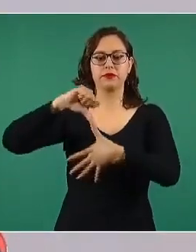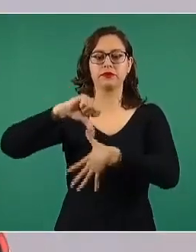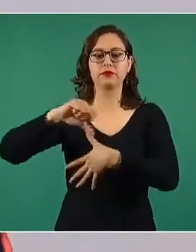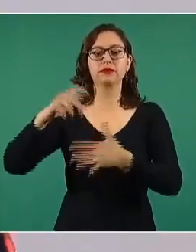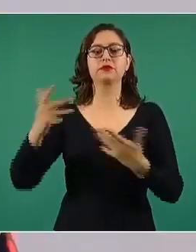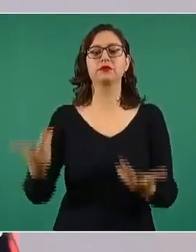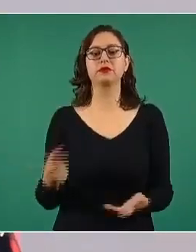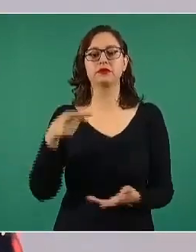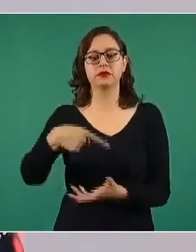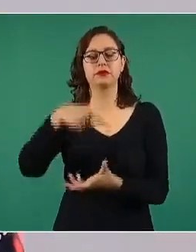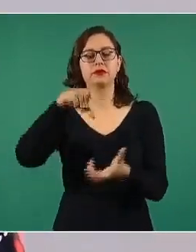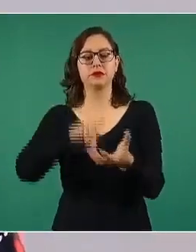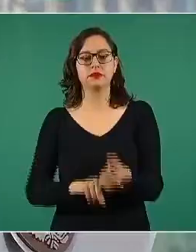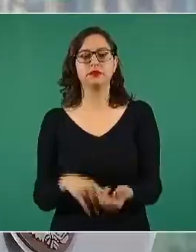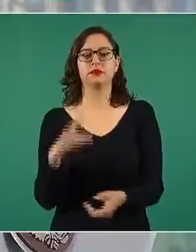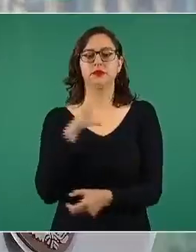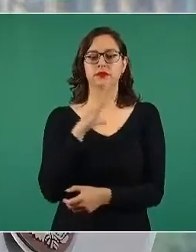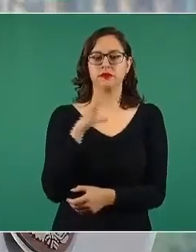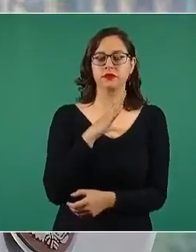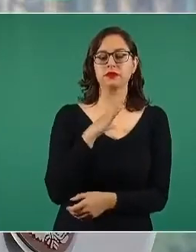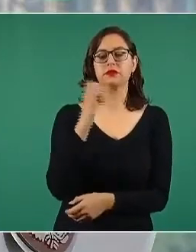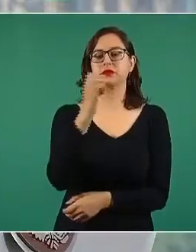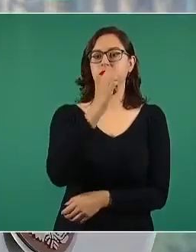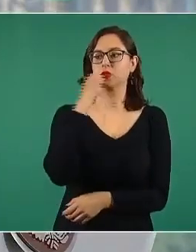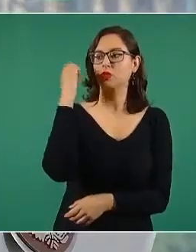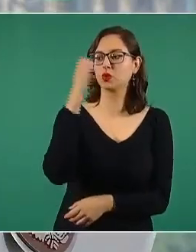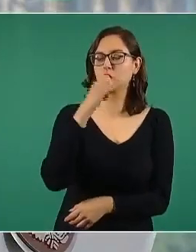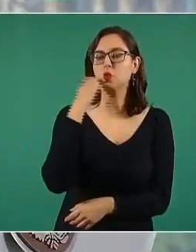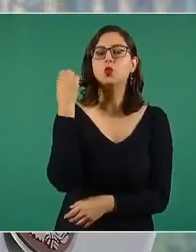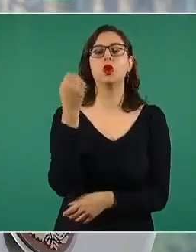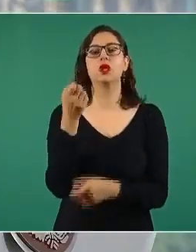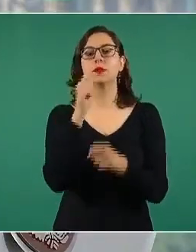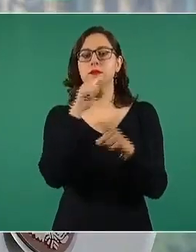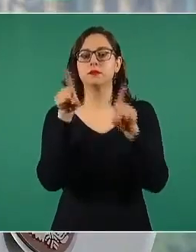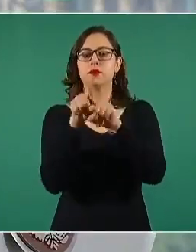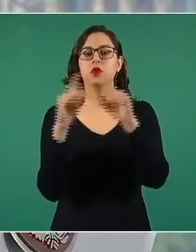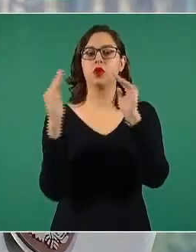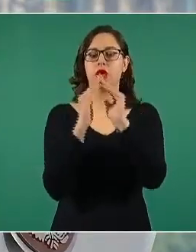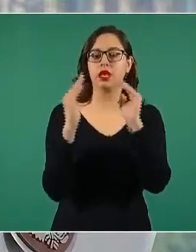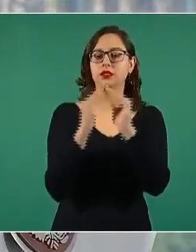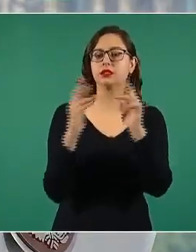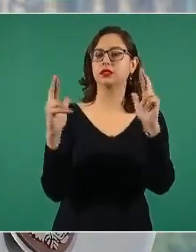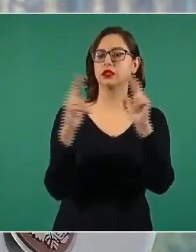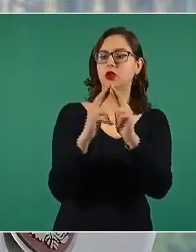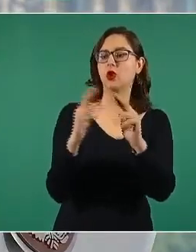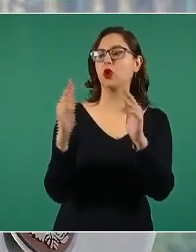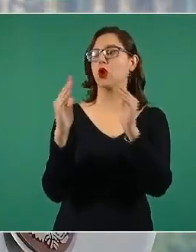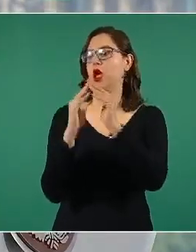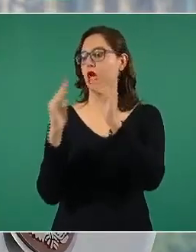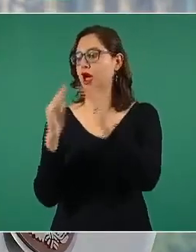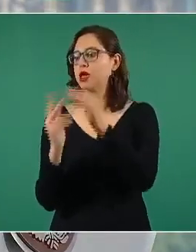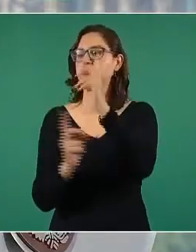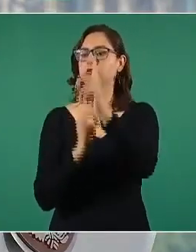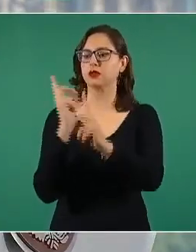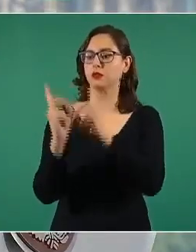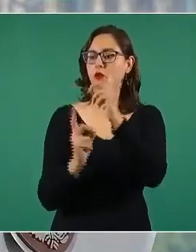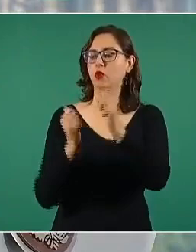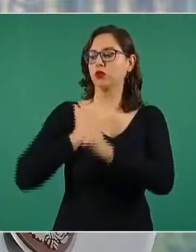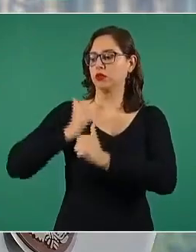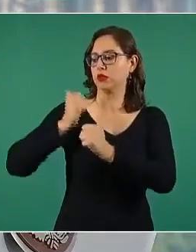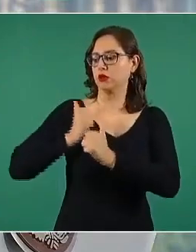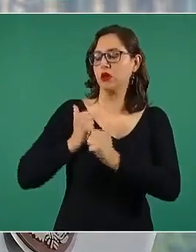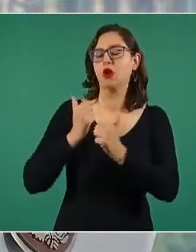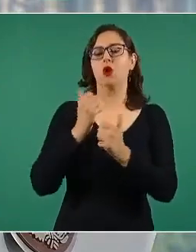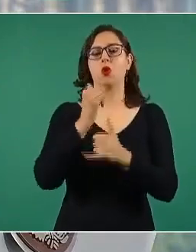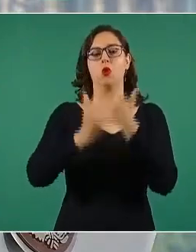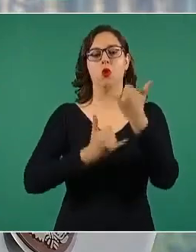con escuelas, recintos para los sacerdotes y los guerreros, juegos de pelota y otras estructuras